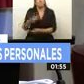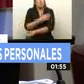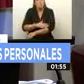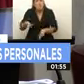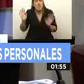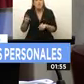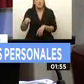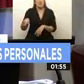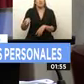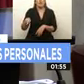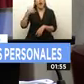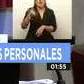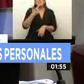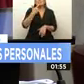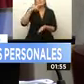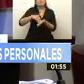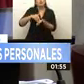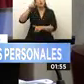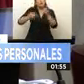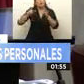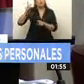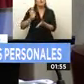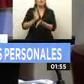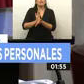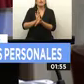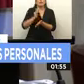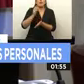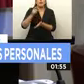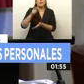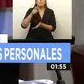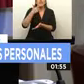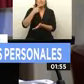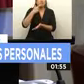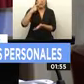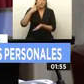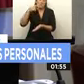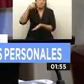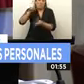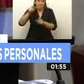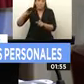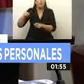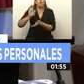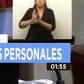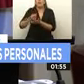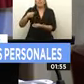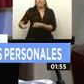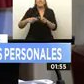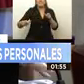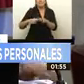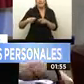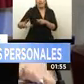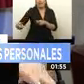había 17 millones de argentinos que recibían un cheque del estado en fin etcétera etcétera y hay una gran